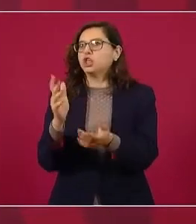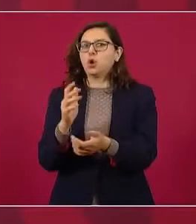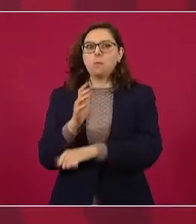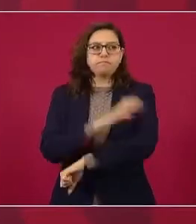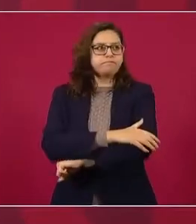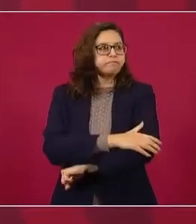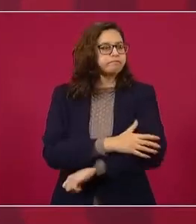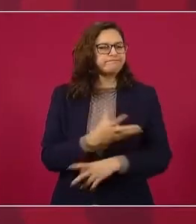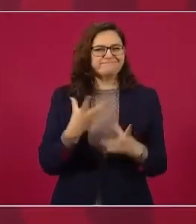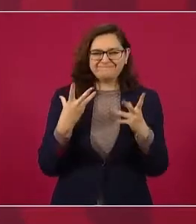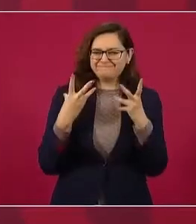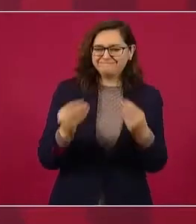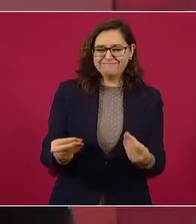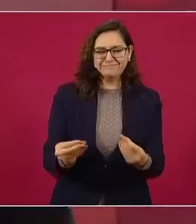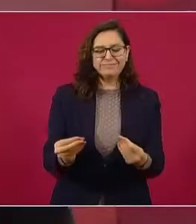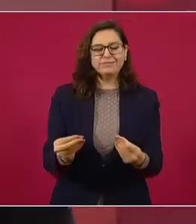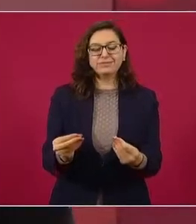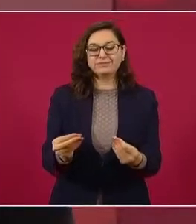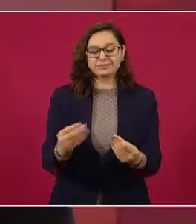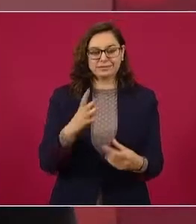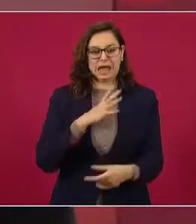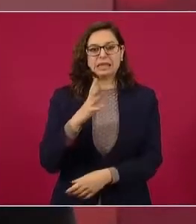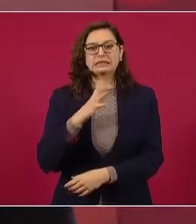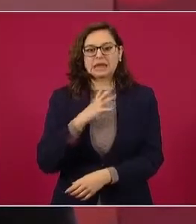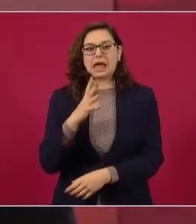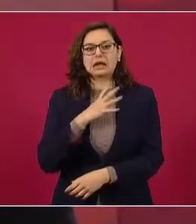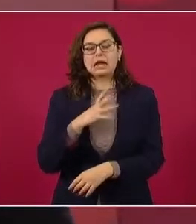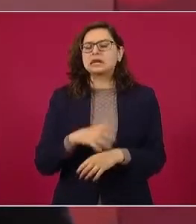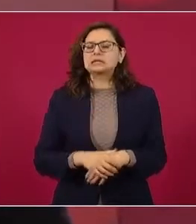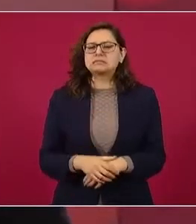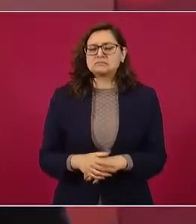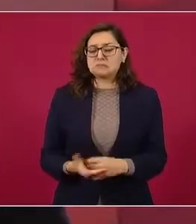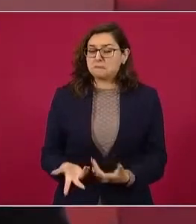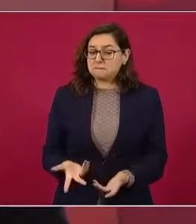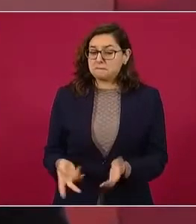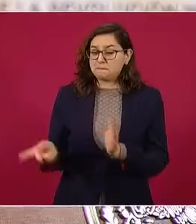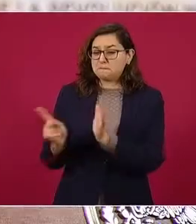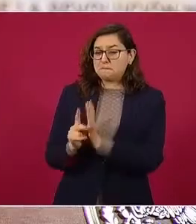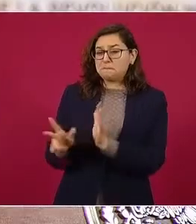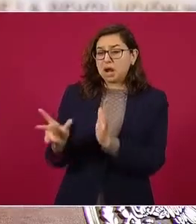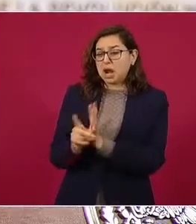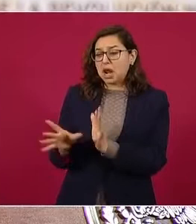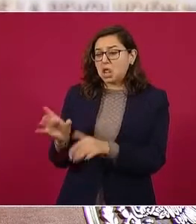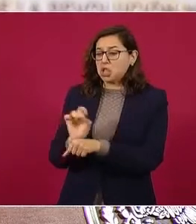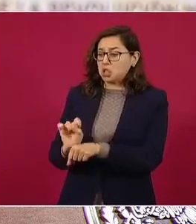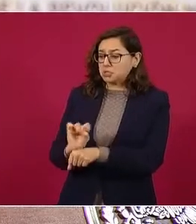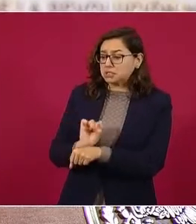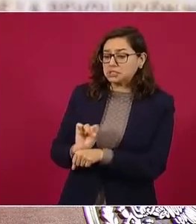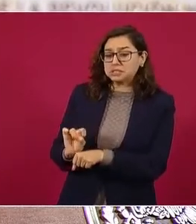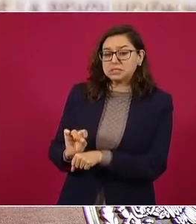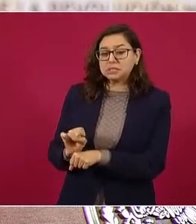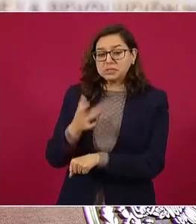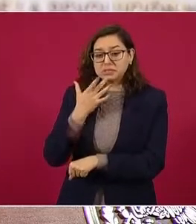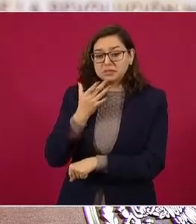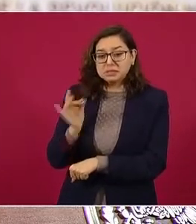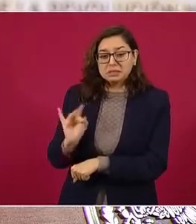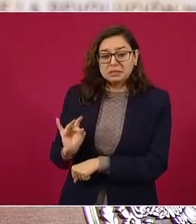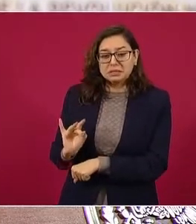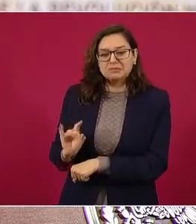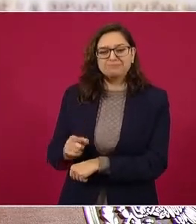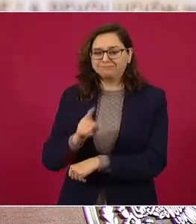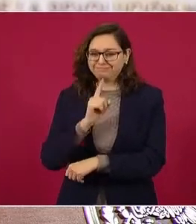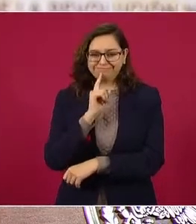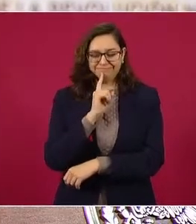periódicos de